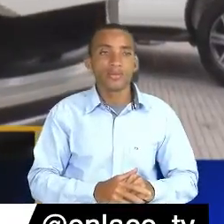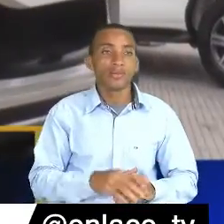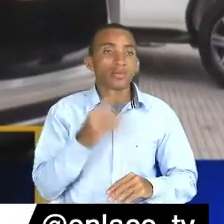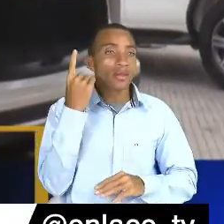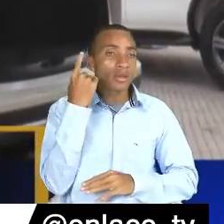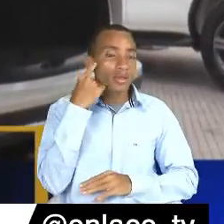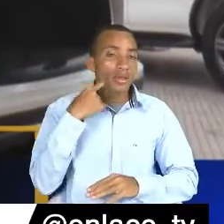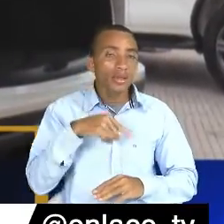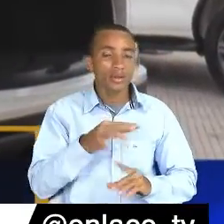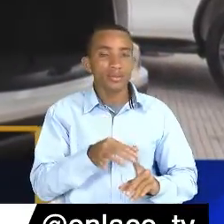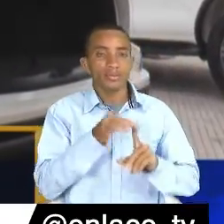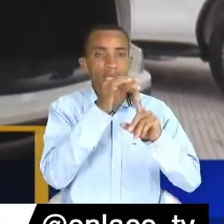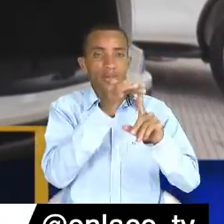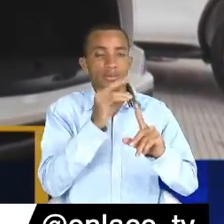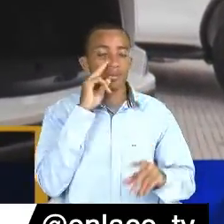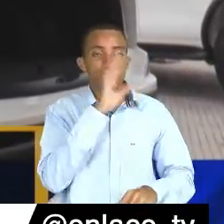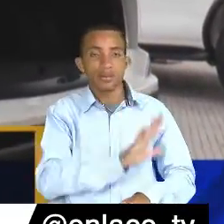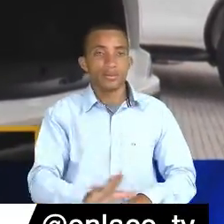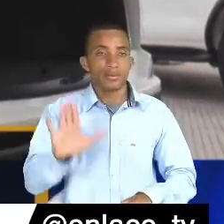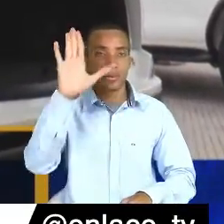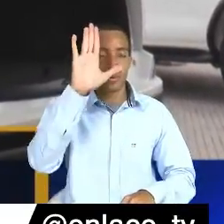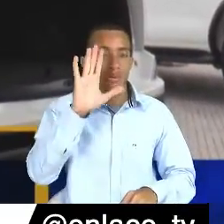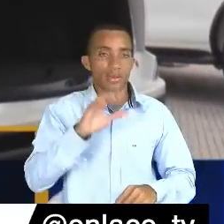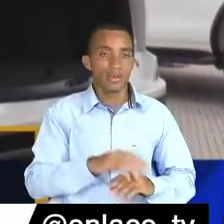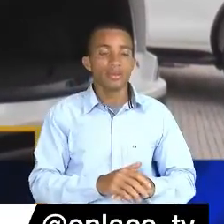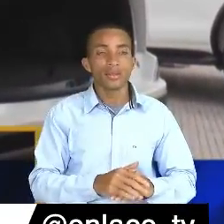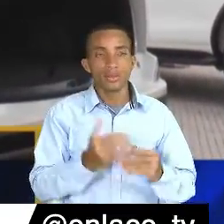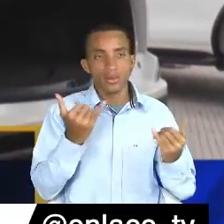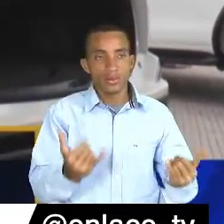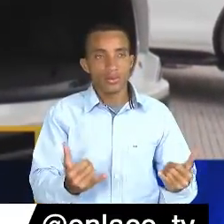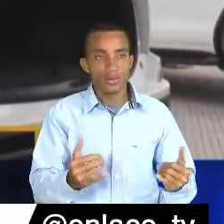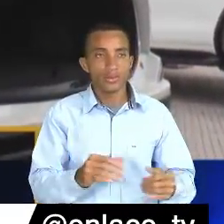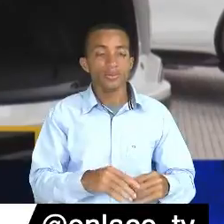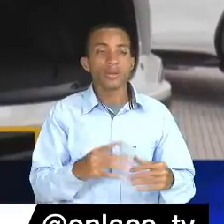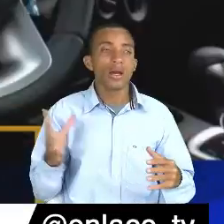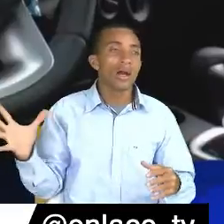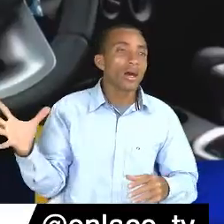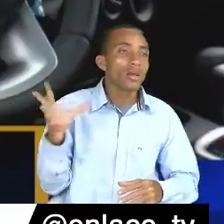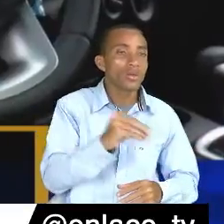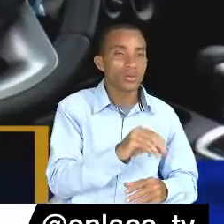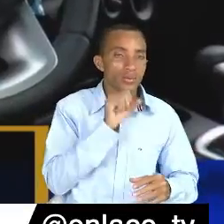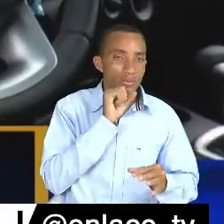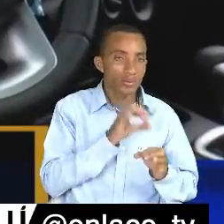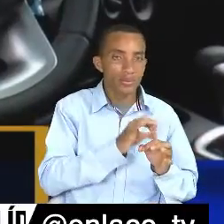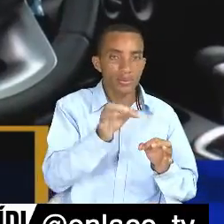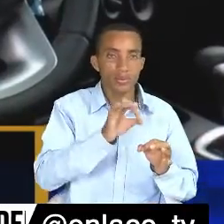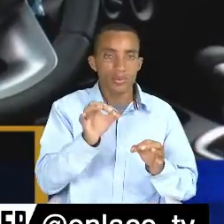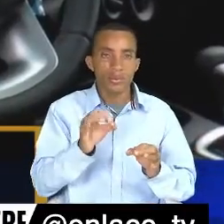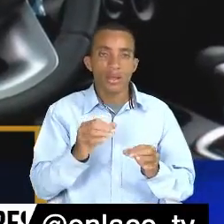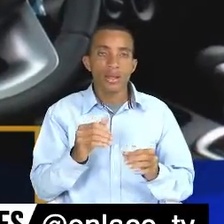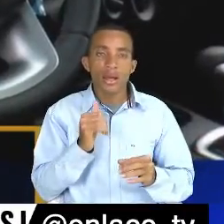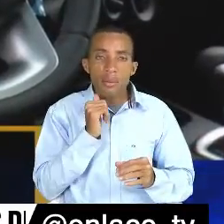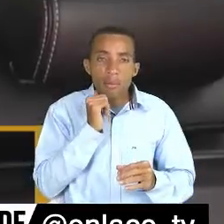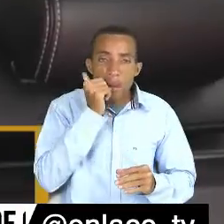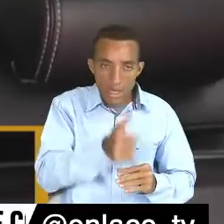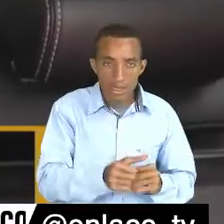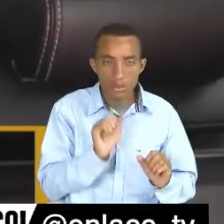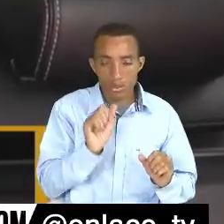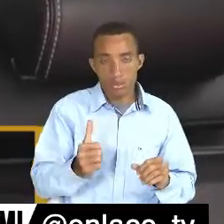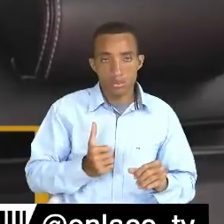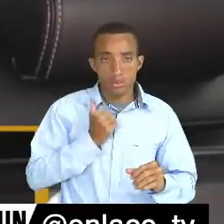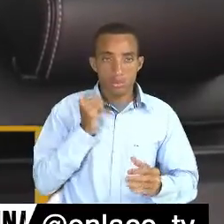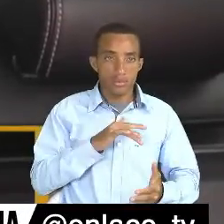para Toyota a nivel nacional es el día de hoy, pero nosotros queremos ofrecerle a la región del Magdalena Medio un día extensivo hasta el día de mañana, para que venga y aproveche.